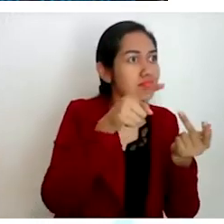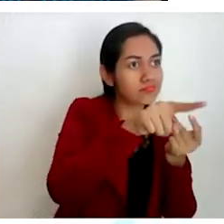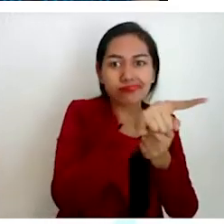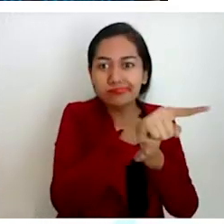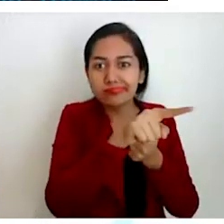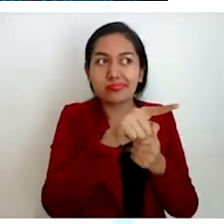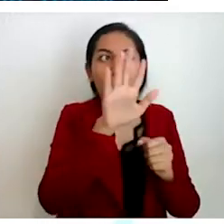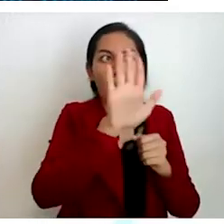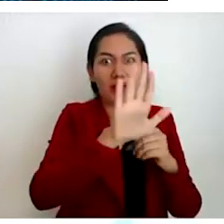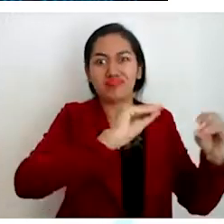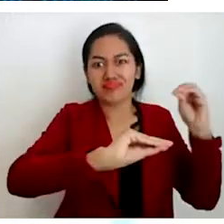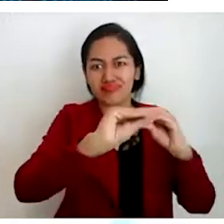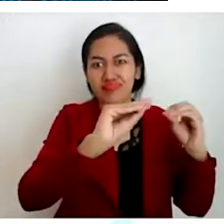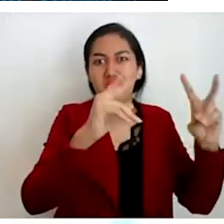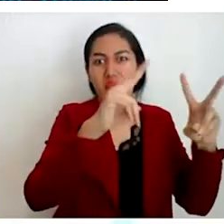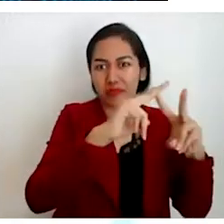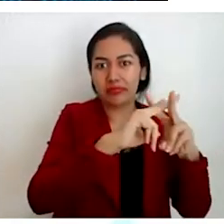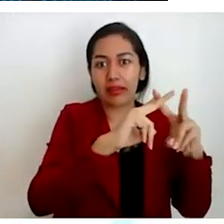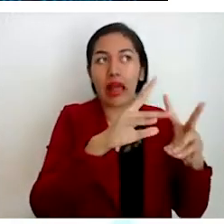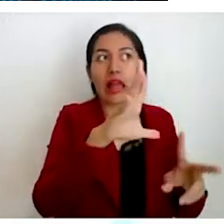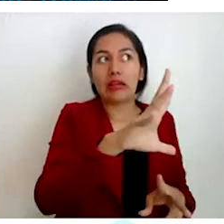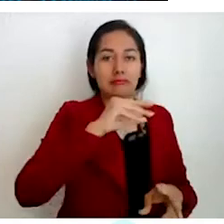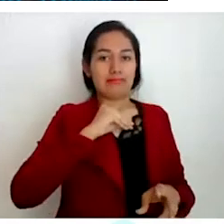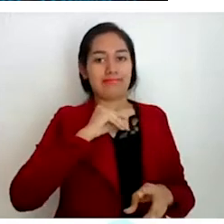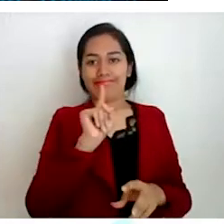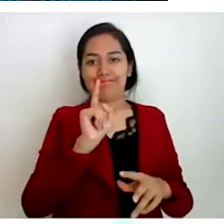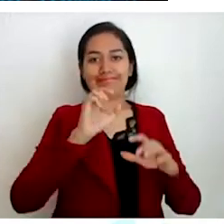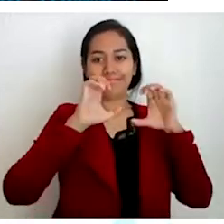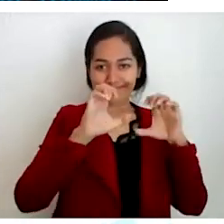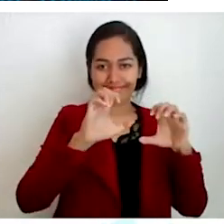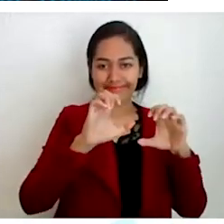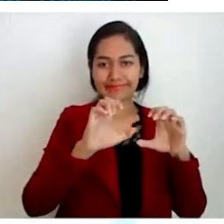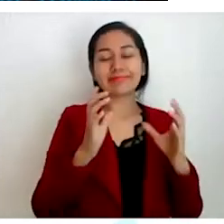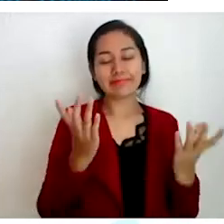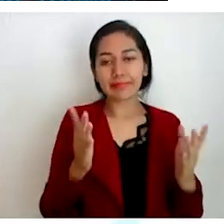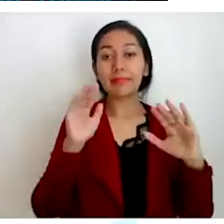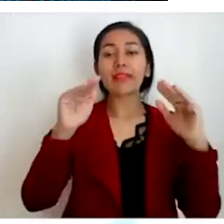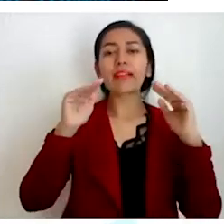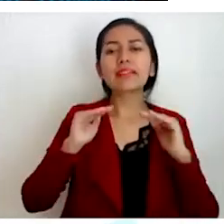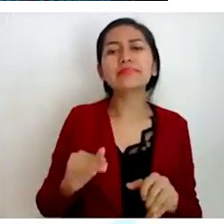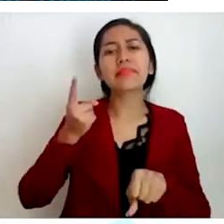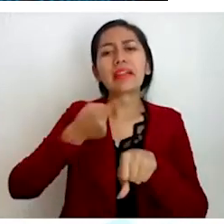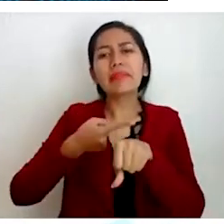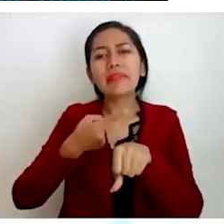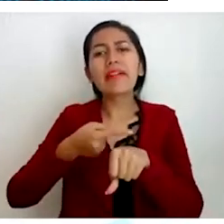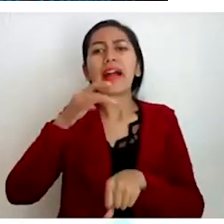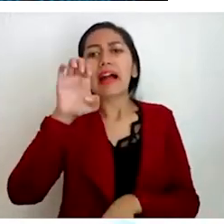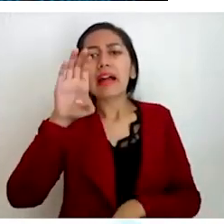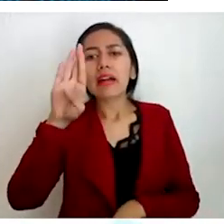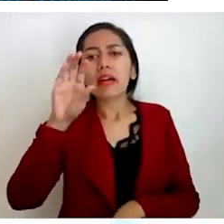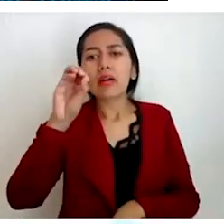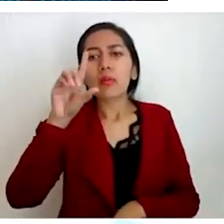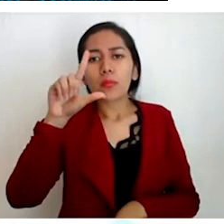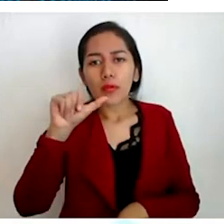distintos tipos de pandemias como el VIH, el ébola, cómo se marcan estas desigualdades, pues sí,